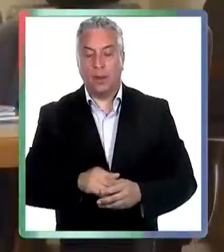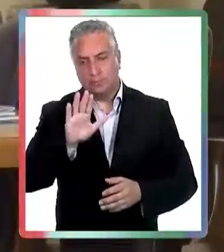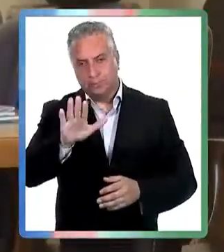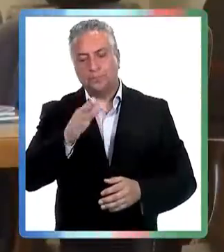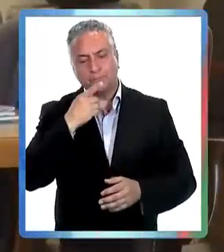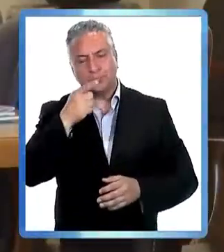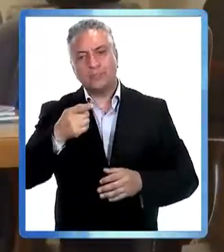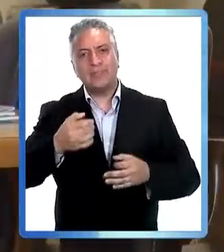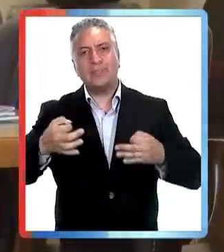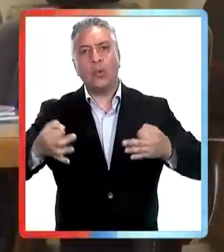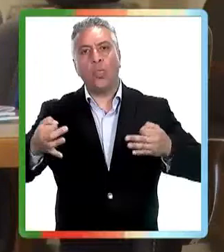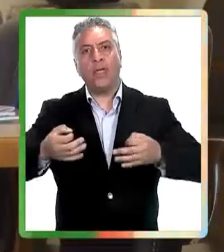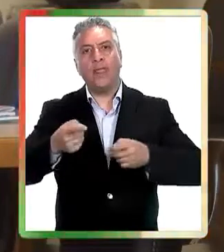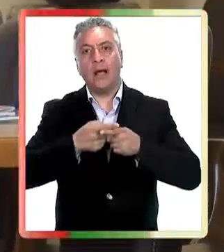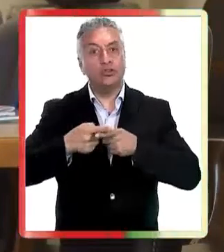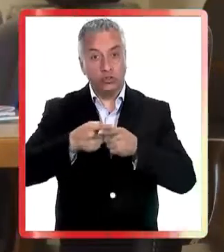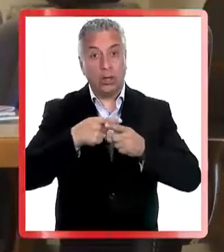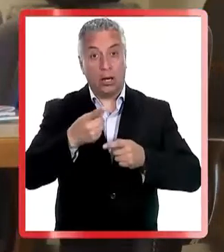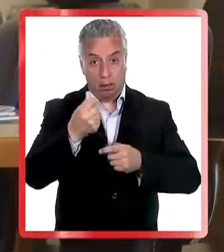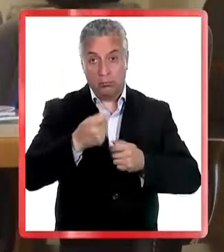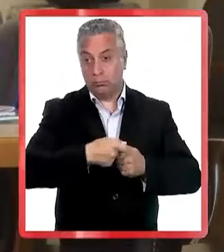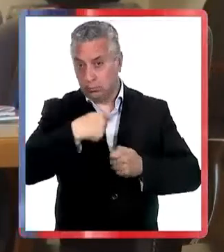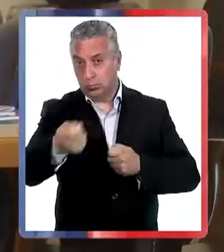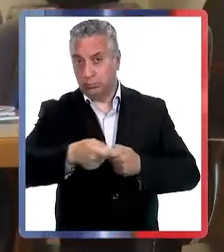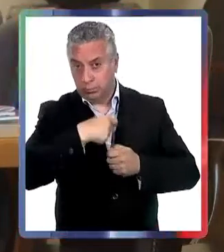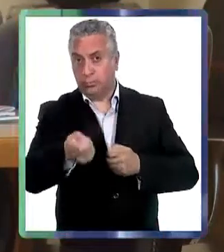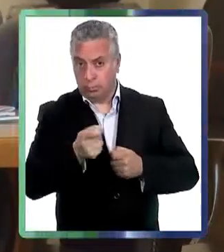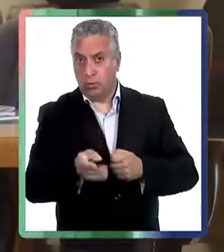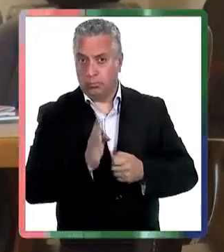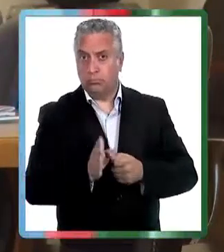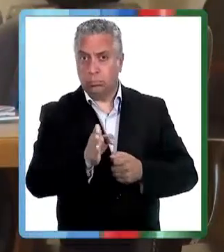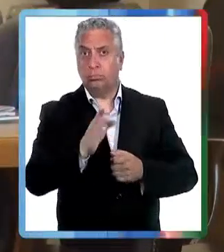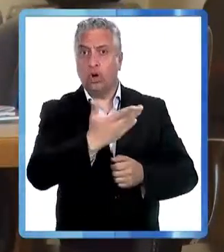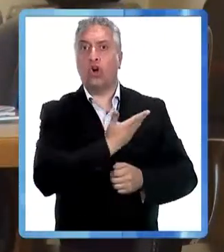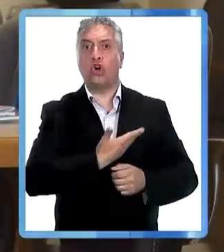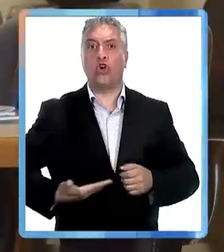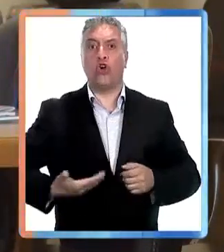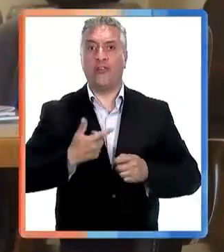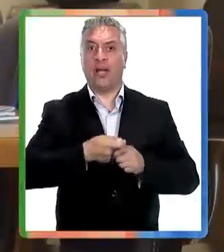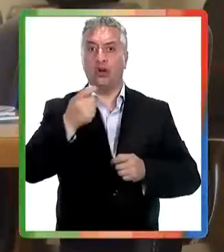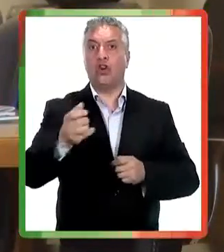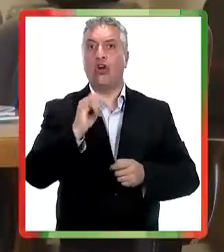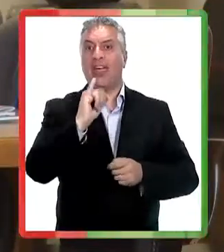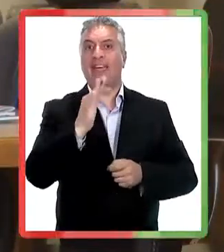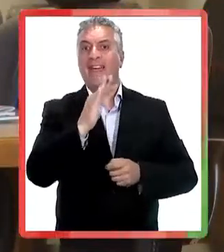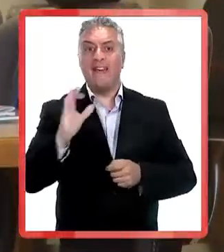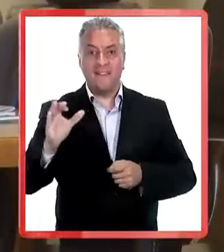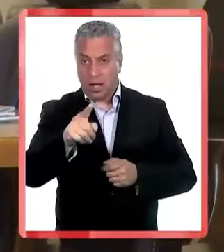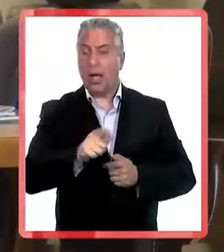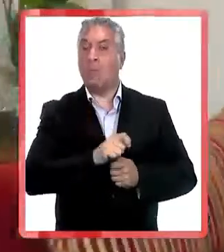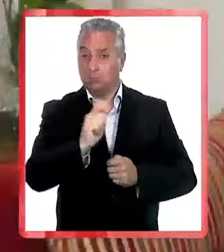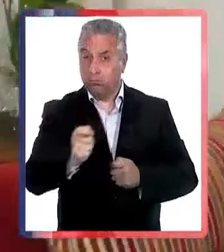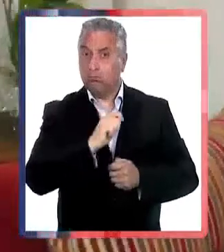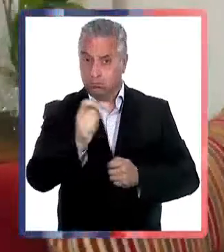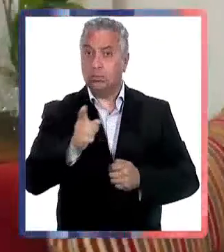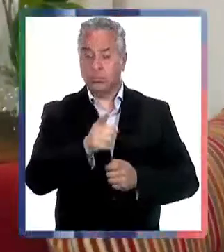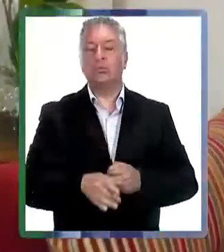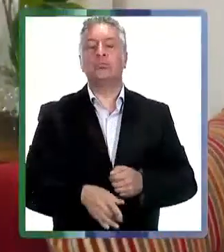de seguridad social, ¿van a continuar entregándose los aportes que actualmente entrega el gobierno como IFE laboral, el subsidio protege?